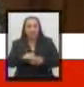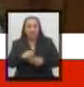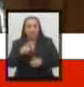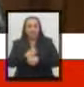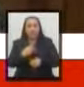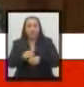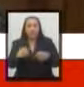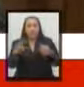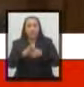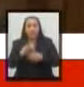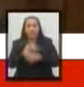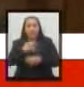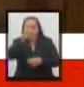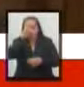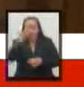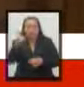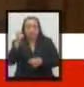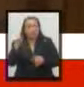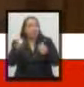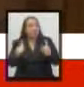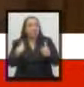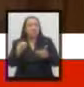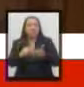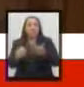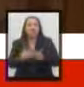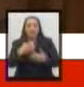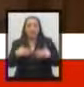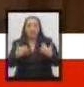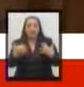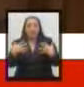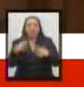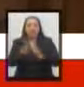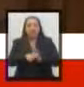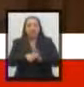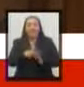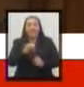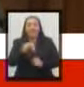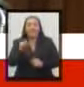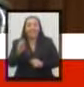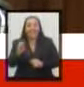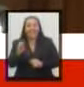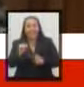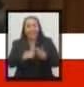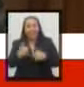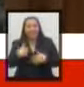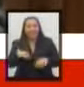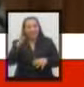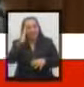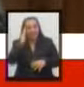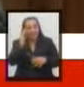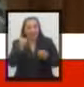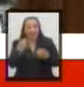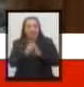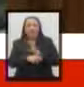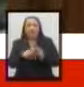trabajo conjunto entre Perú y Colombia va a ser más fácil, se me va a asustar menos el director del DANE, y así vamos a saber cómo